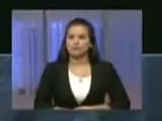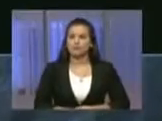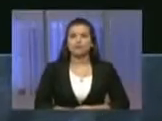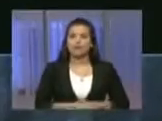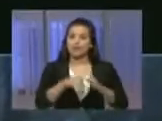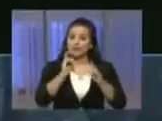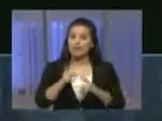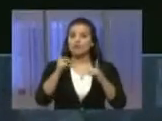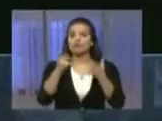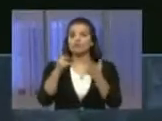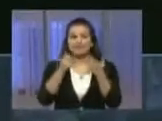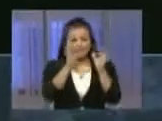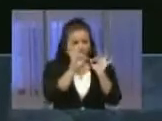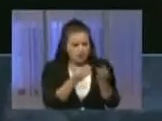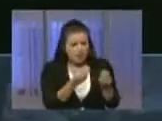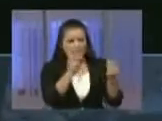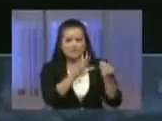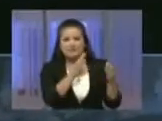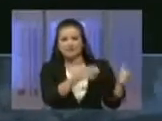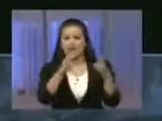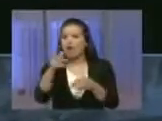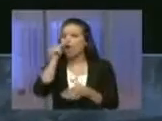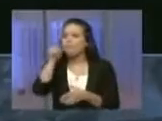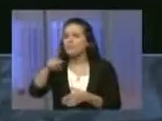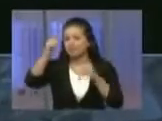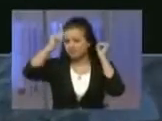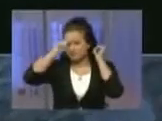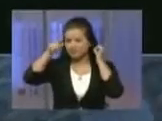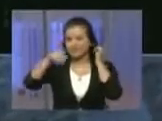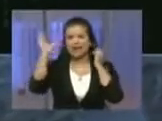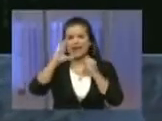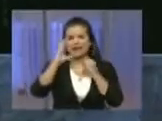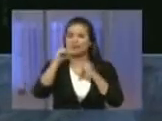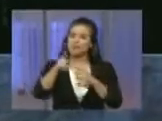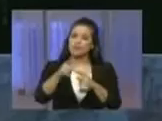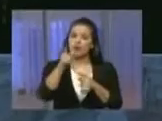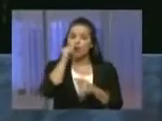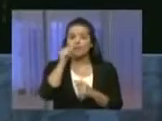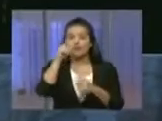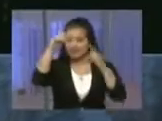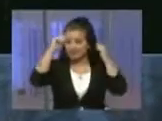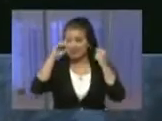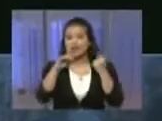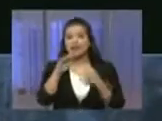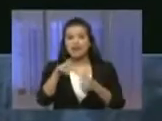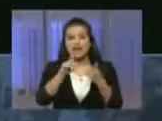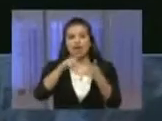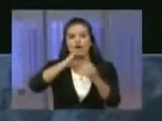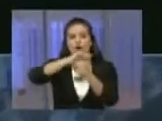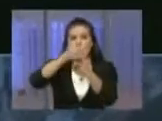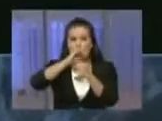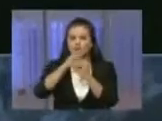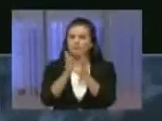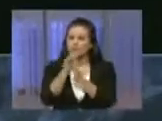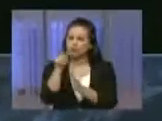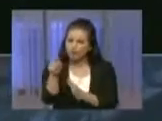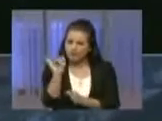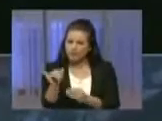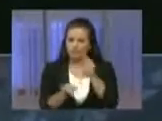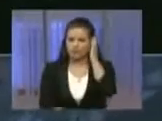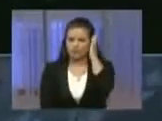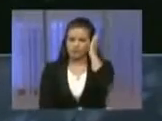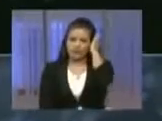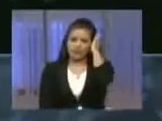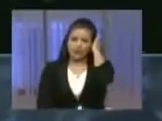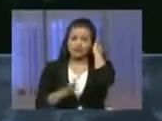modelo compañero daniiel aponte en Caracas toos a Caracas Daniel Jorge Rodríguez Ah ustedes dos que